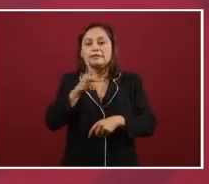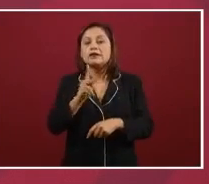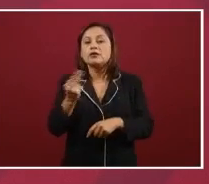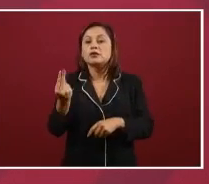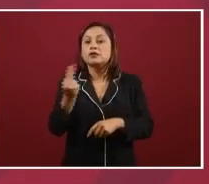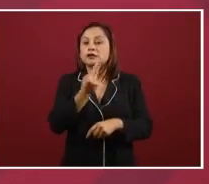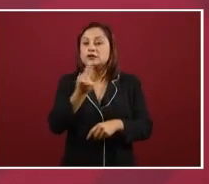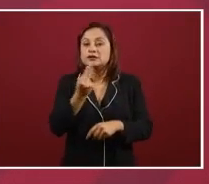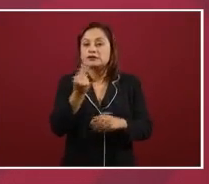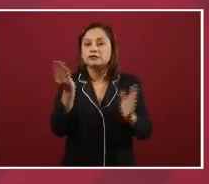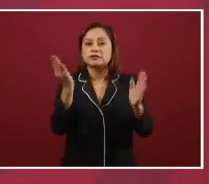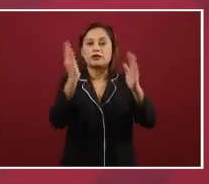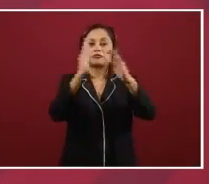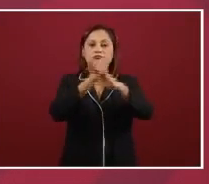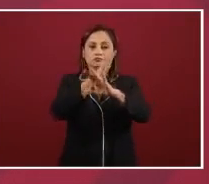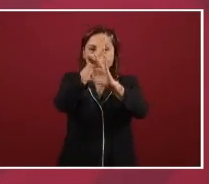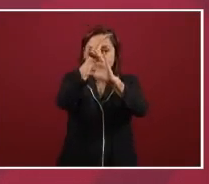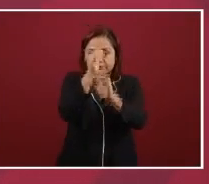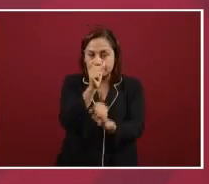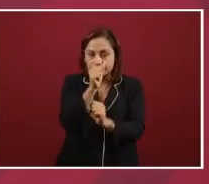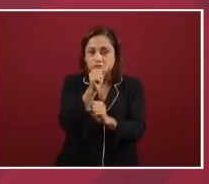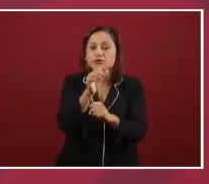sí existe